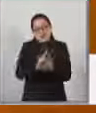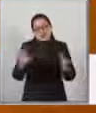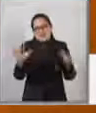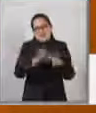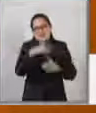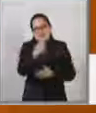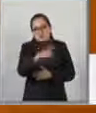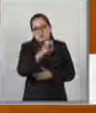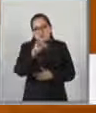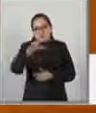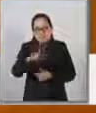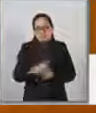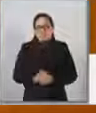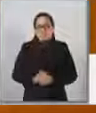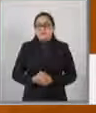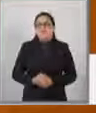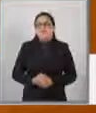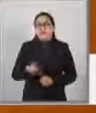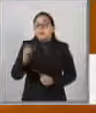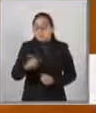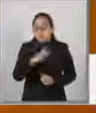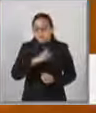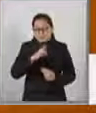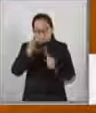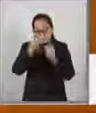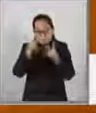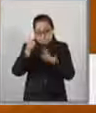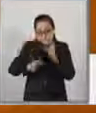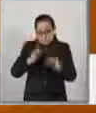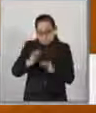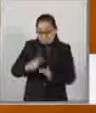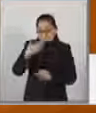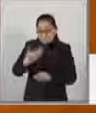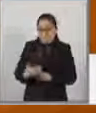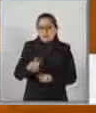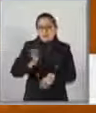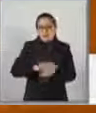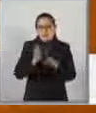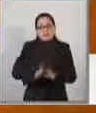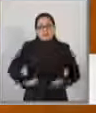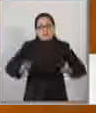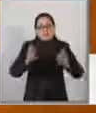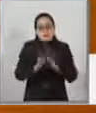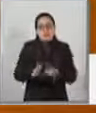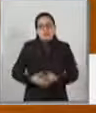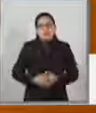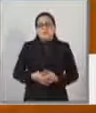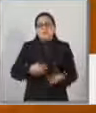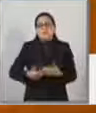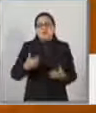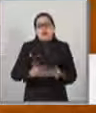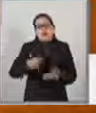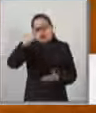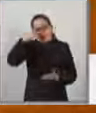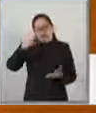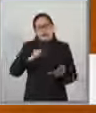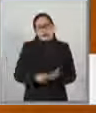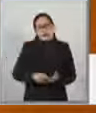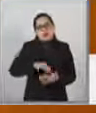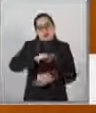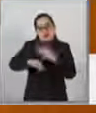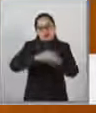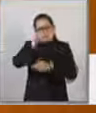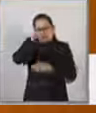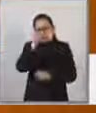esa institucionalidad y ese perfil por encima de cualquier cosa. Creo que a todos nos interesa